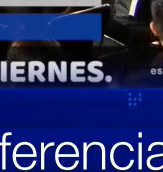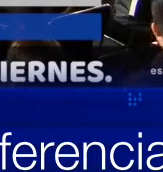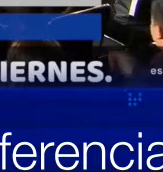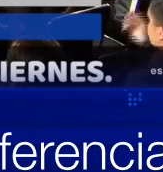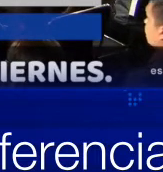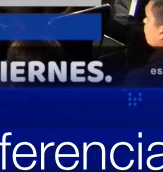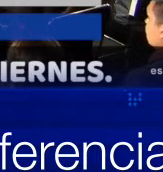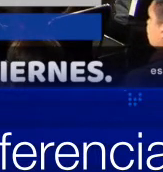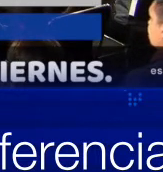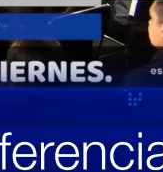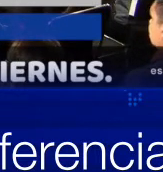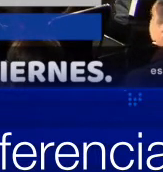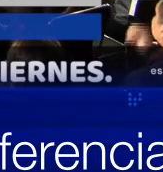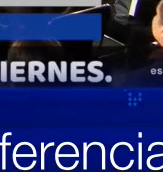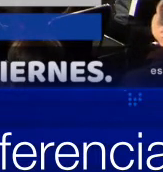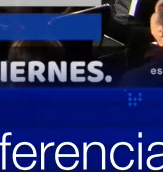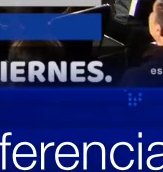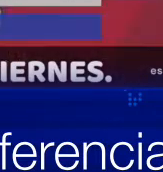cumplen.